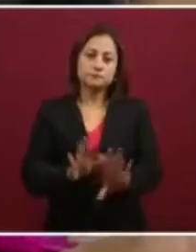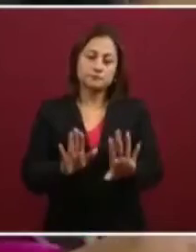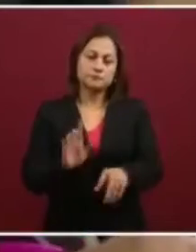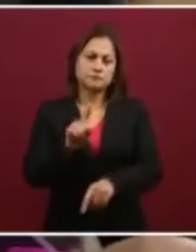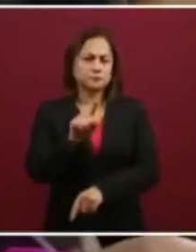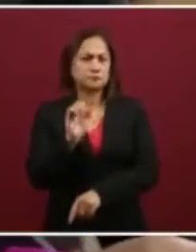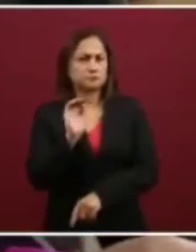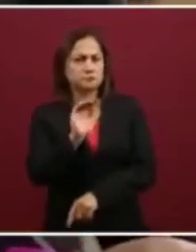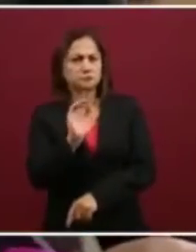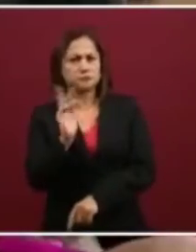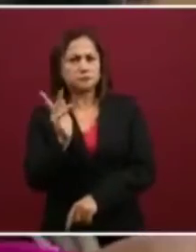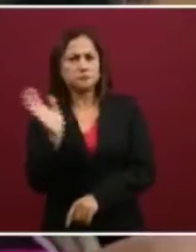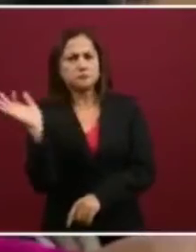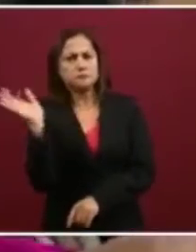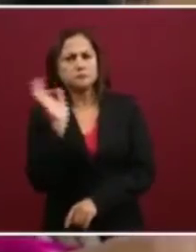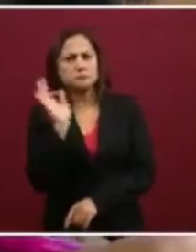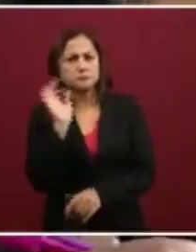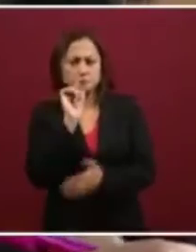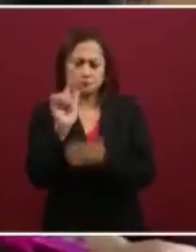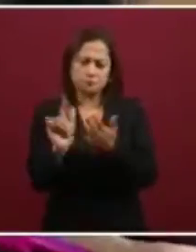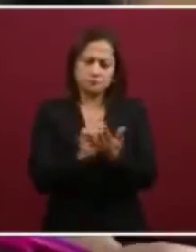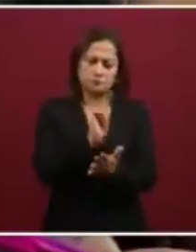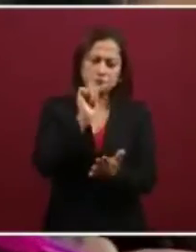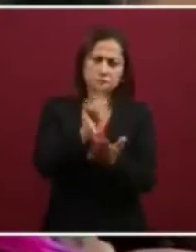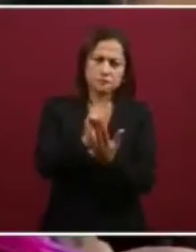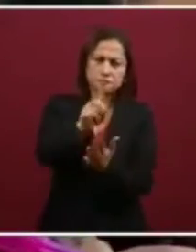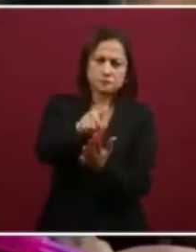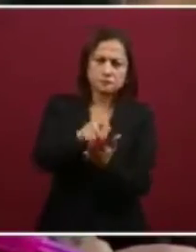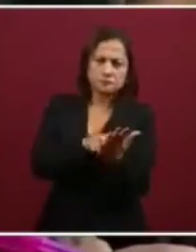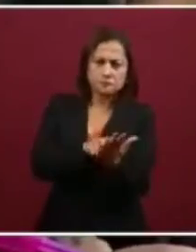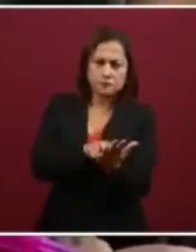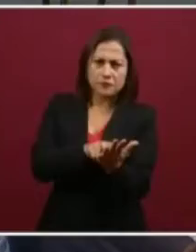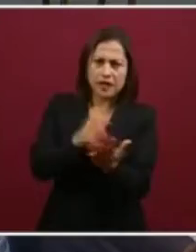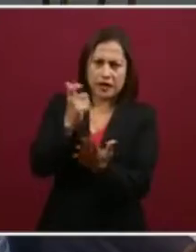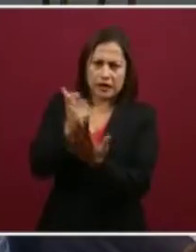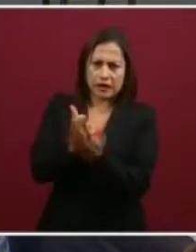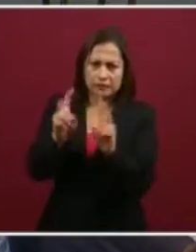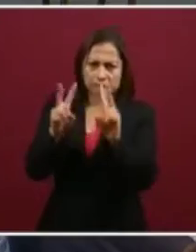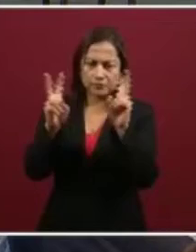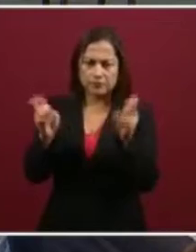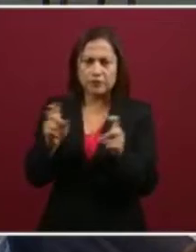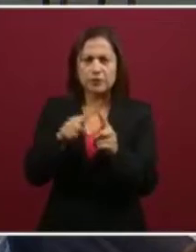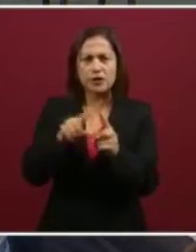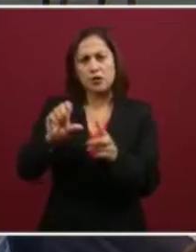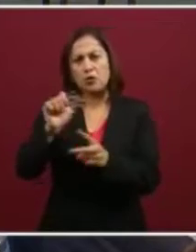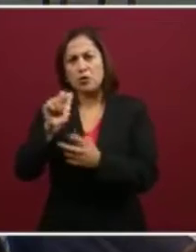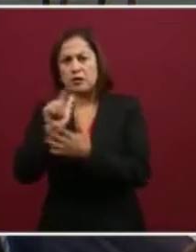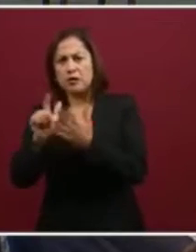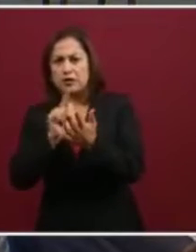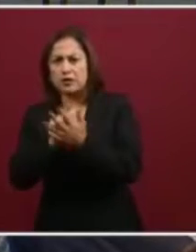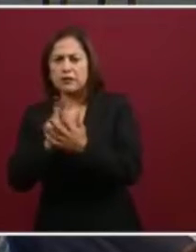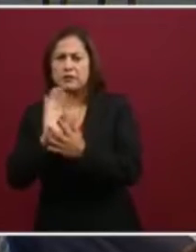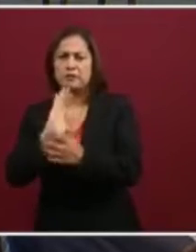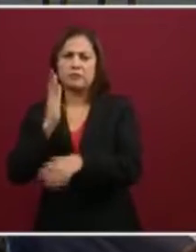la que se hizo al Código Penal para los delitos graves? Es primero un